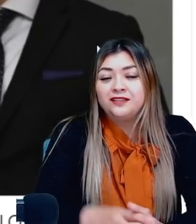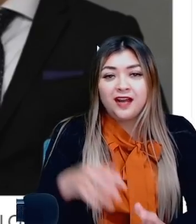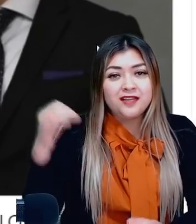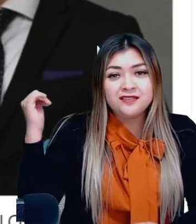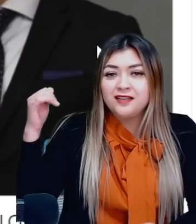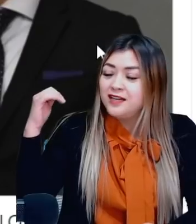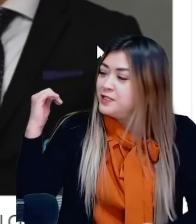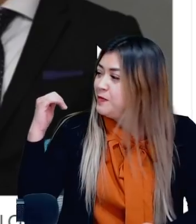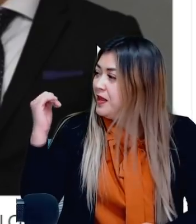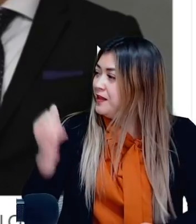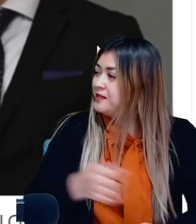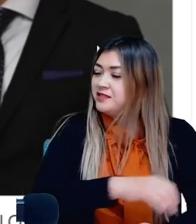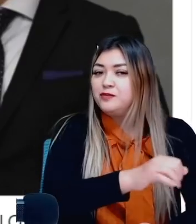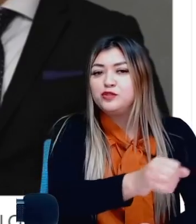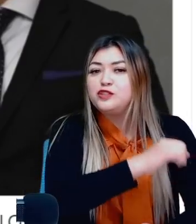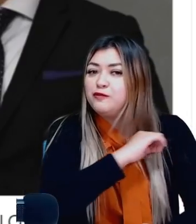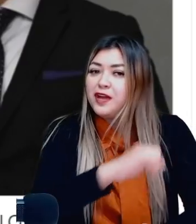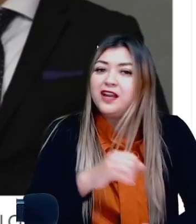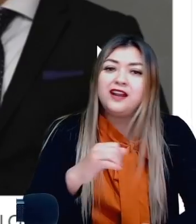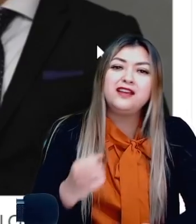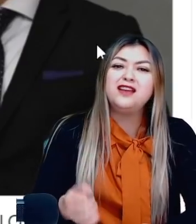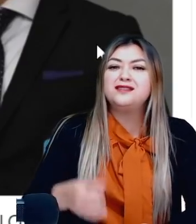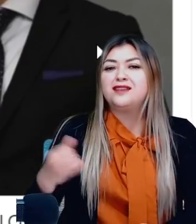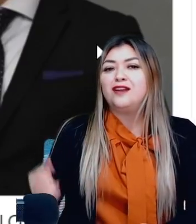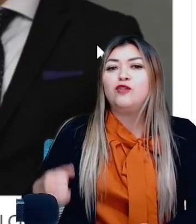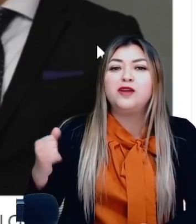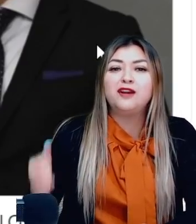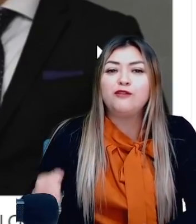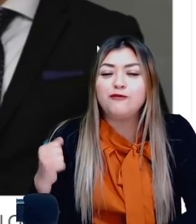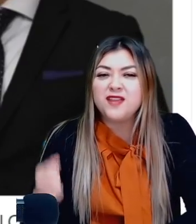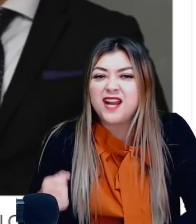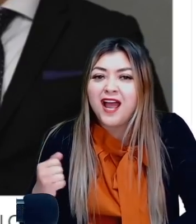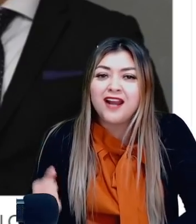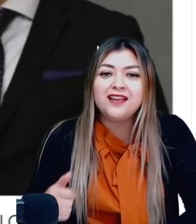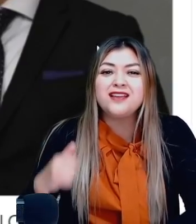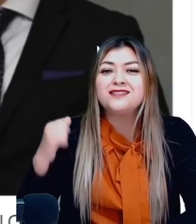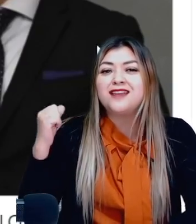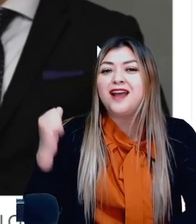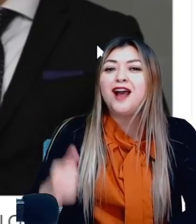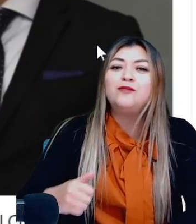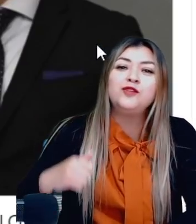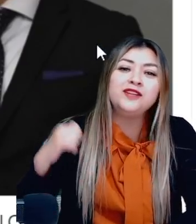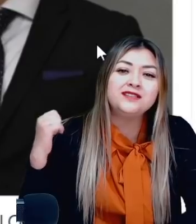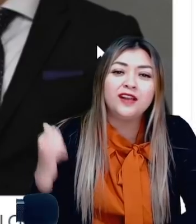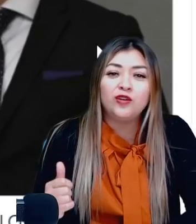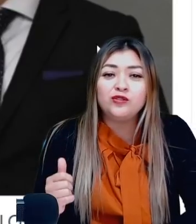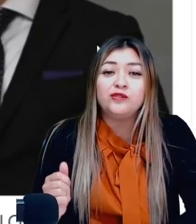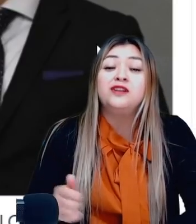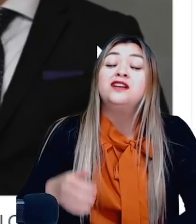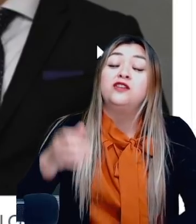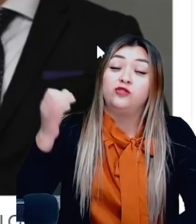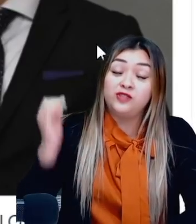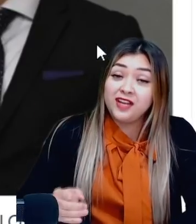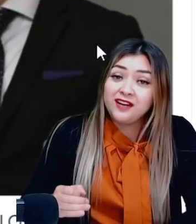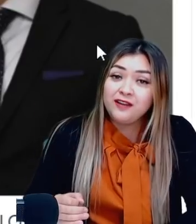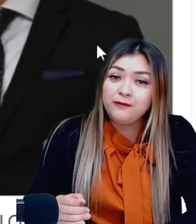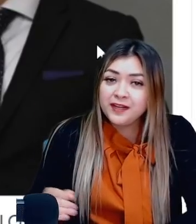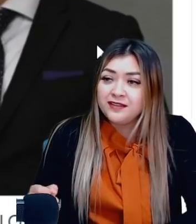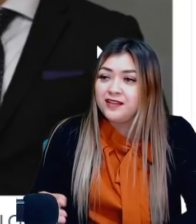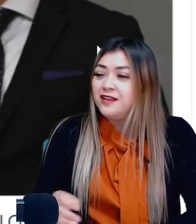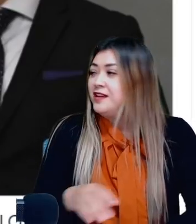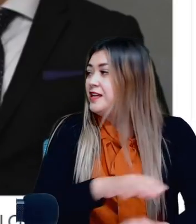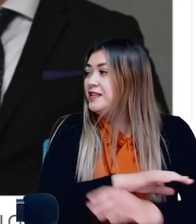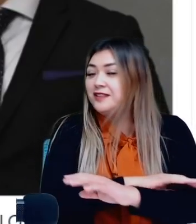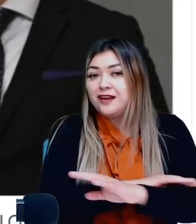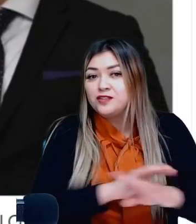por atrás, en la espalda, sí vociferan y es que el gobierno federal y es que AMLO y es que el otro, lo tienen